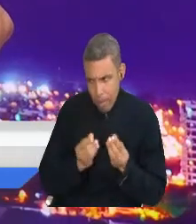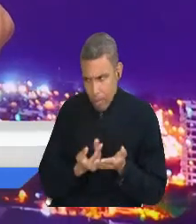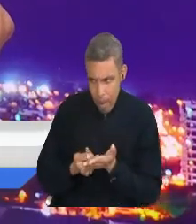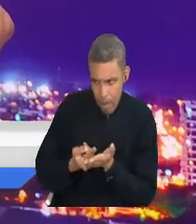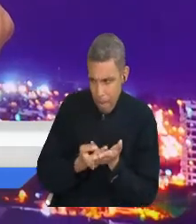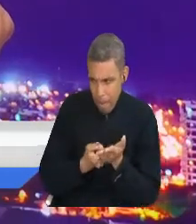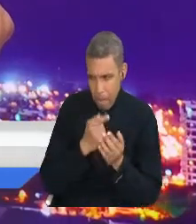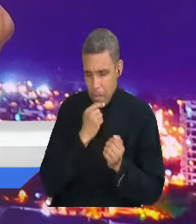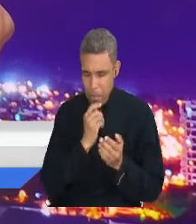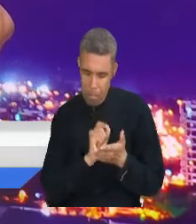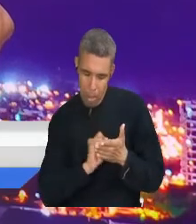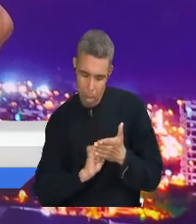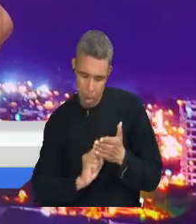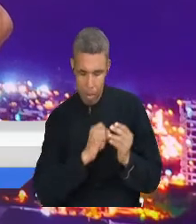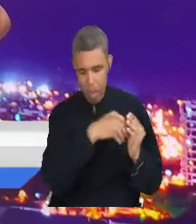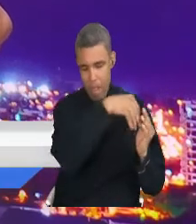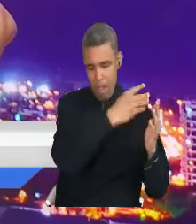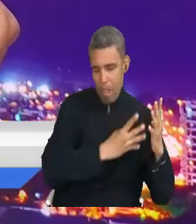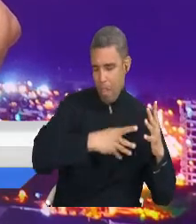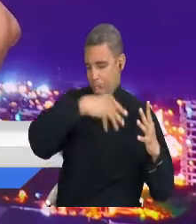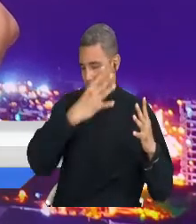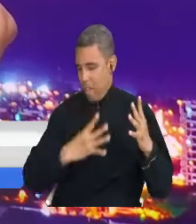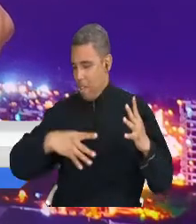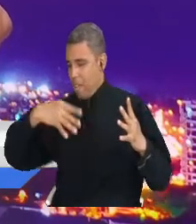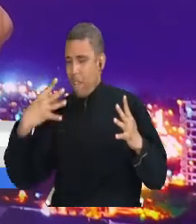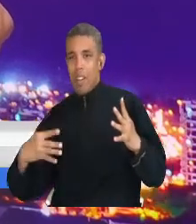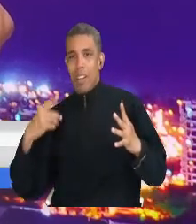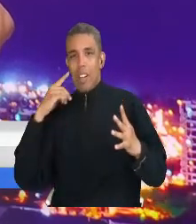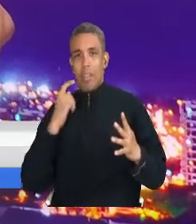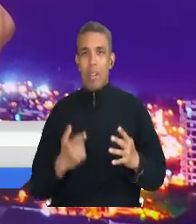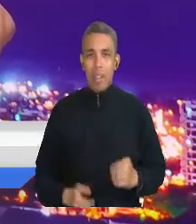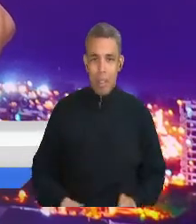llama a las bandas invitadas, la gente está esperando ese llamado,